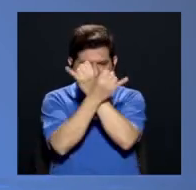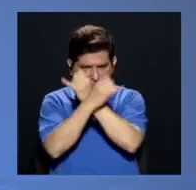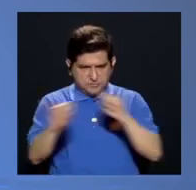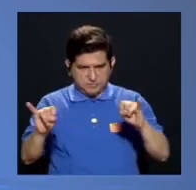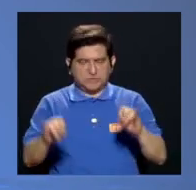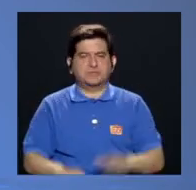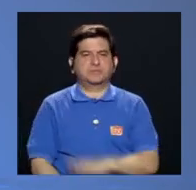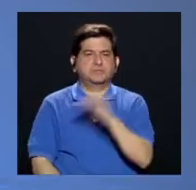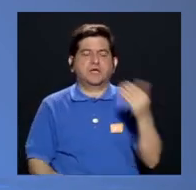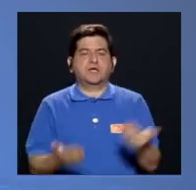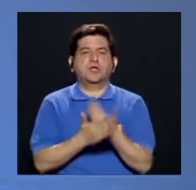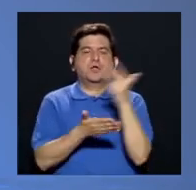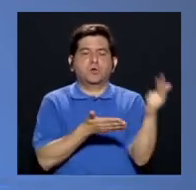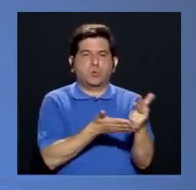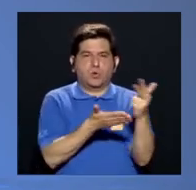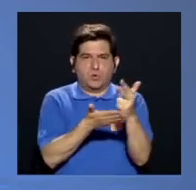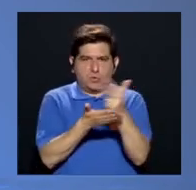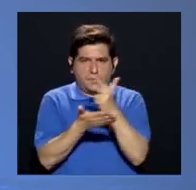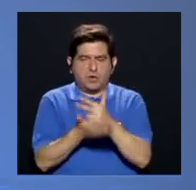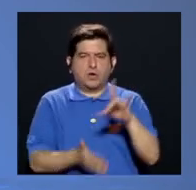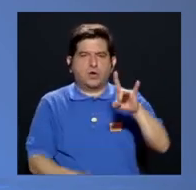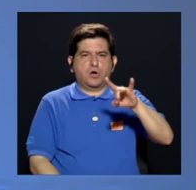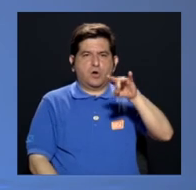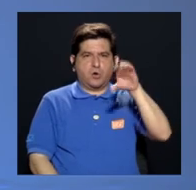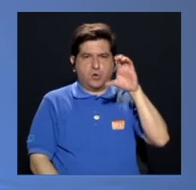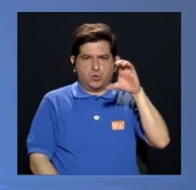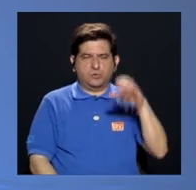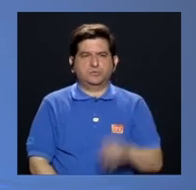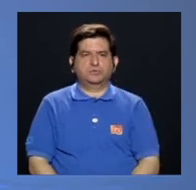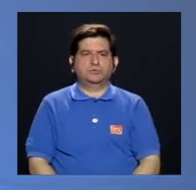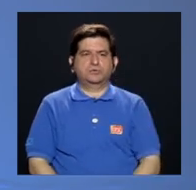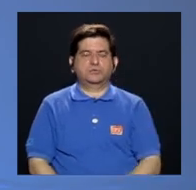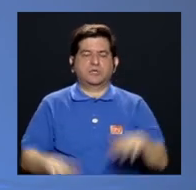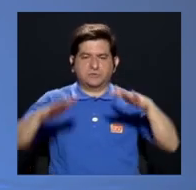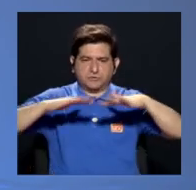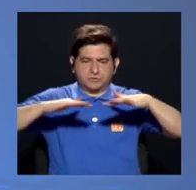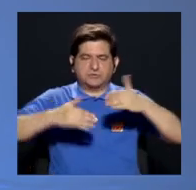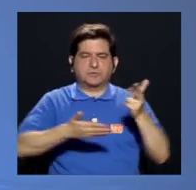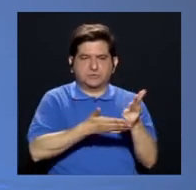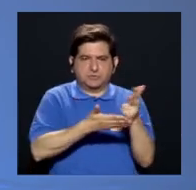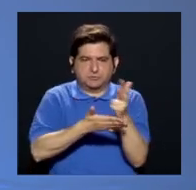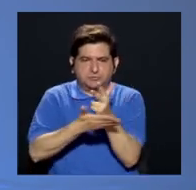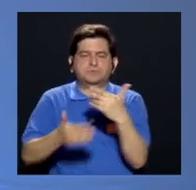y un nuevo parqueo para 800 espacios.